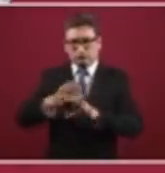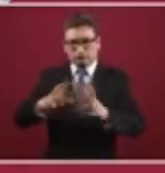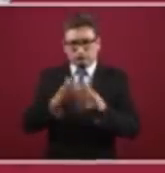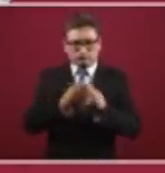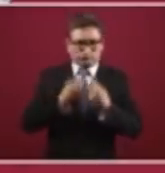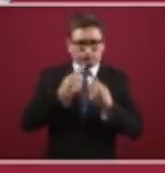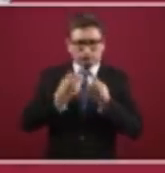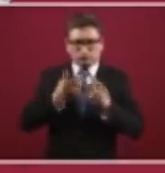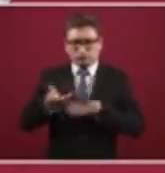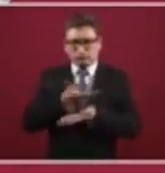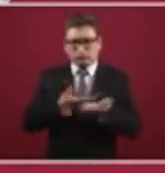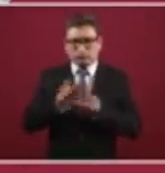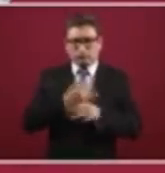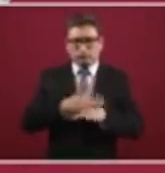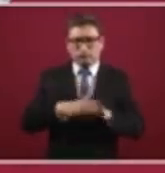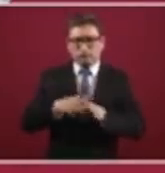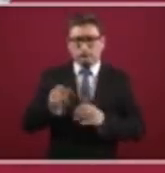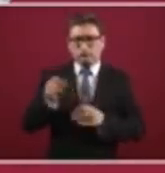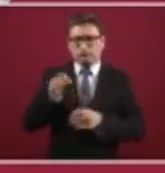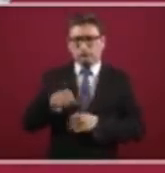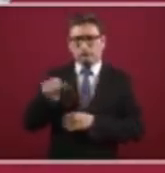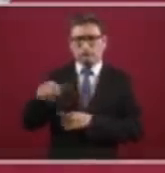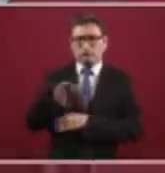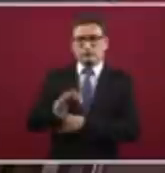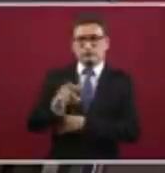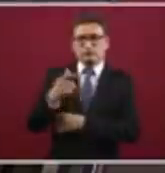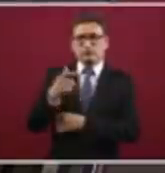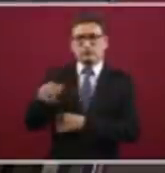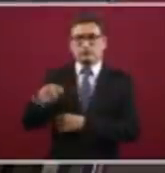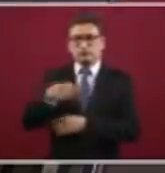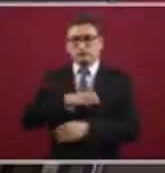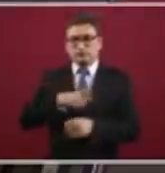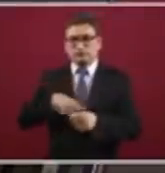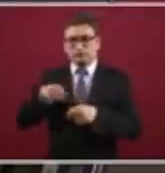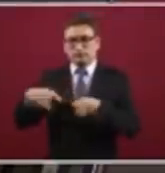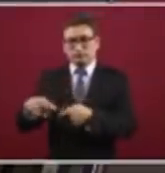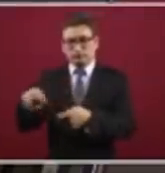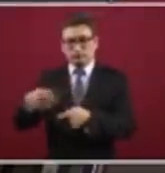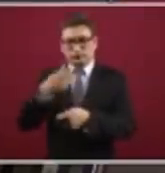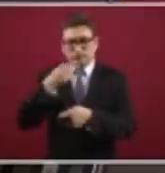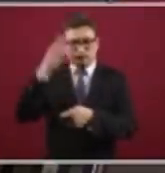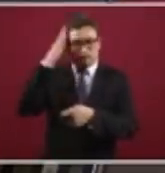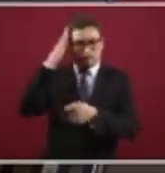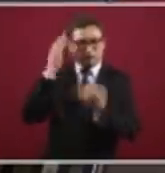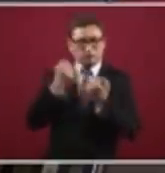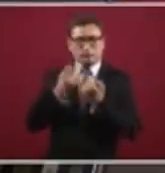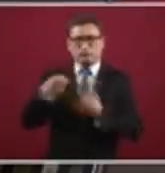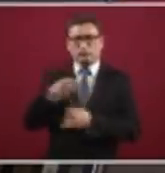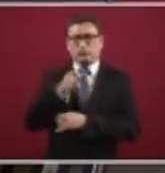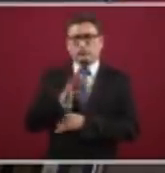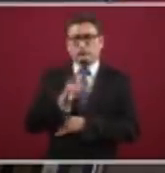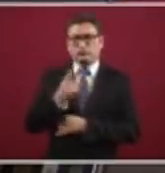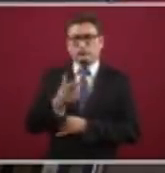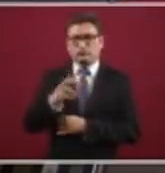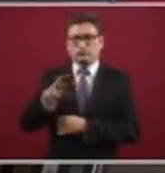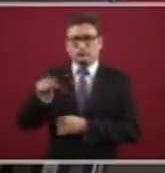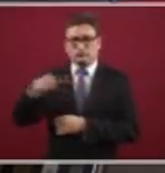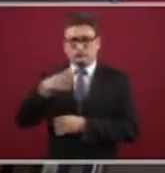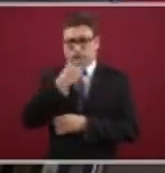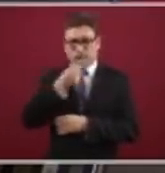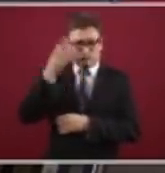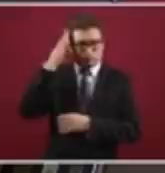del fiscal especializado es que el fiscal general atendería las propuestas que la propia comisión